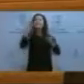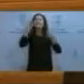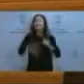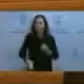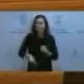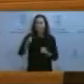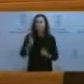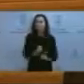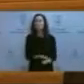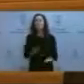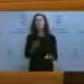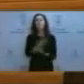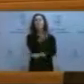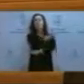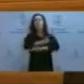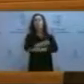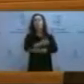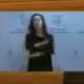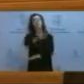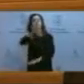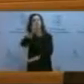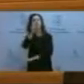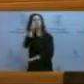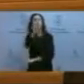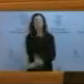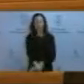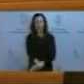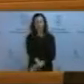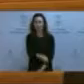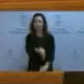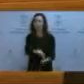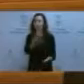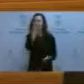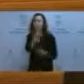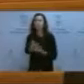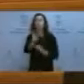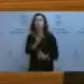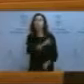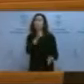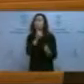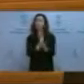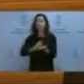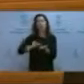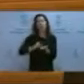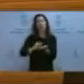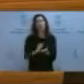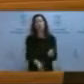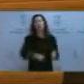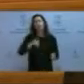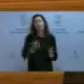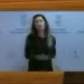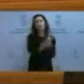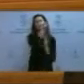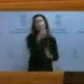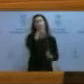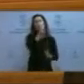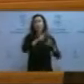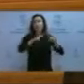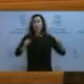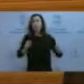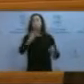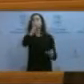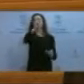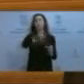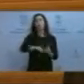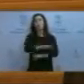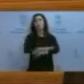grupo parlamentario, es el señor Javier Fernández, secretario general de la Federación Socialista Asturiana, miembro de aquel Gobierno y persona que hoy